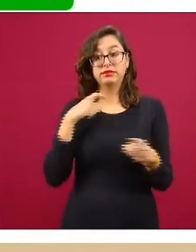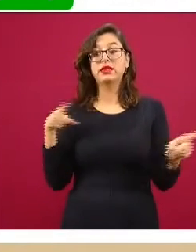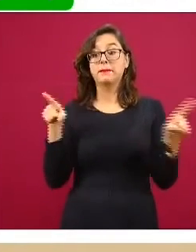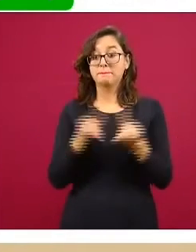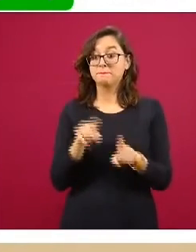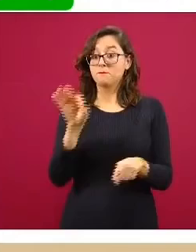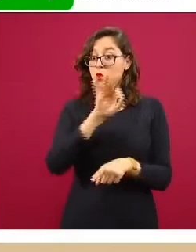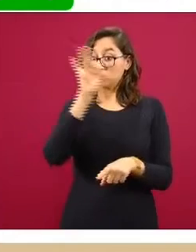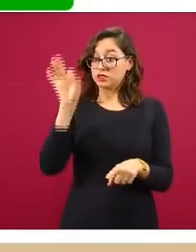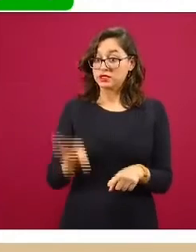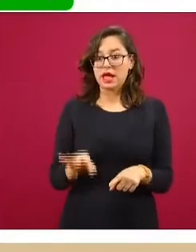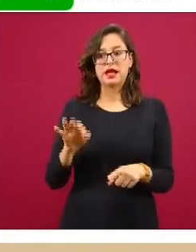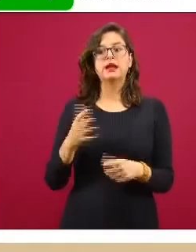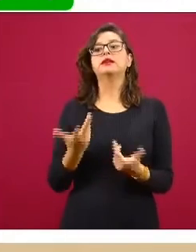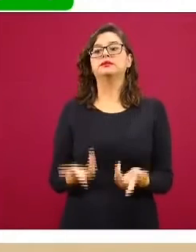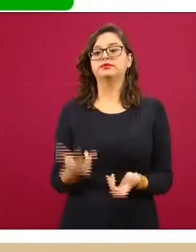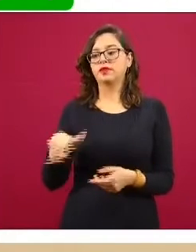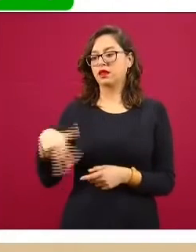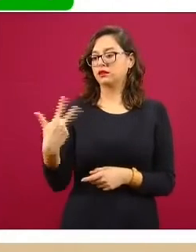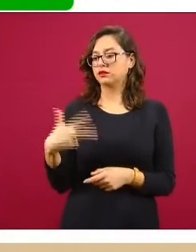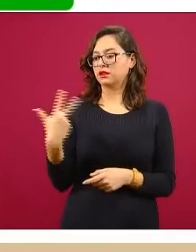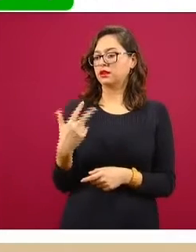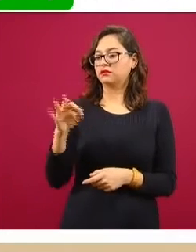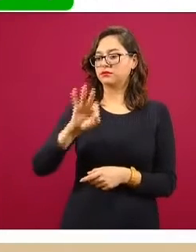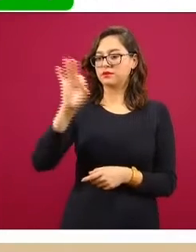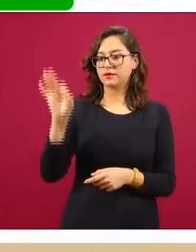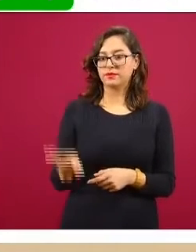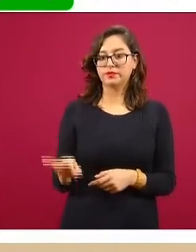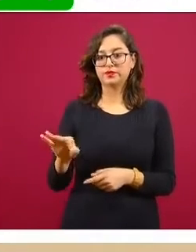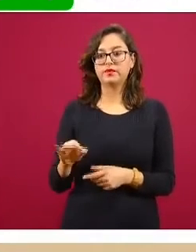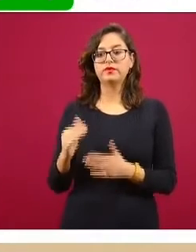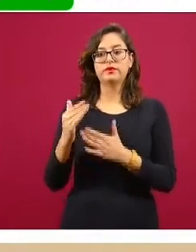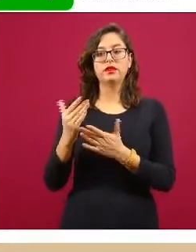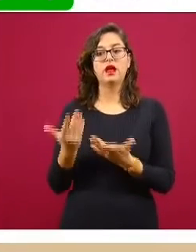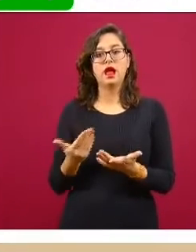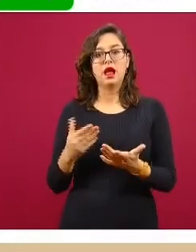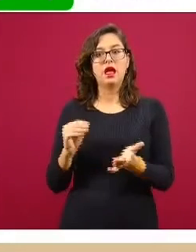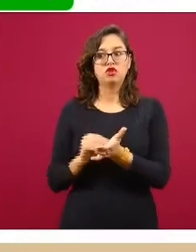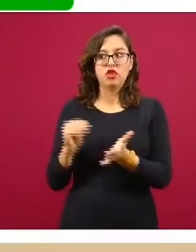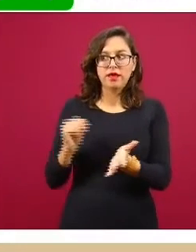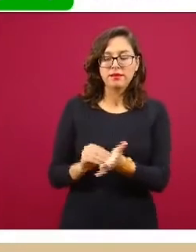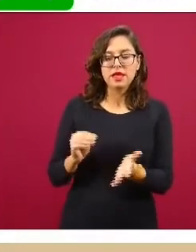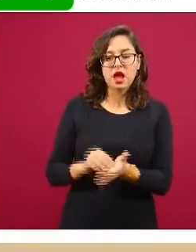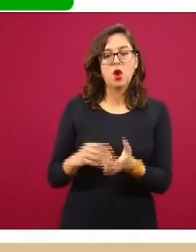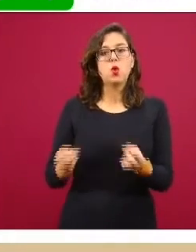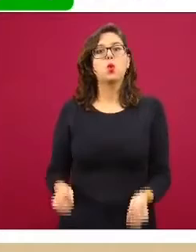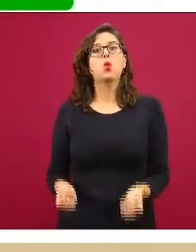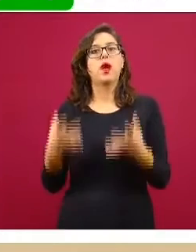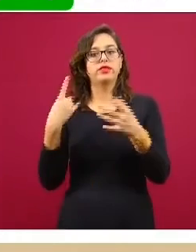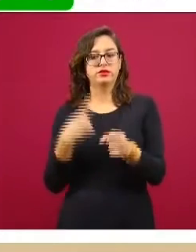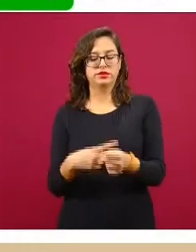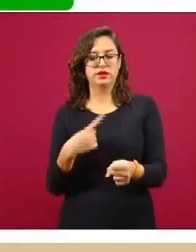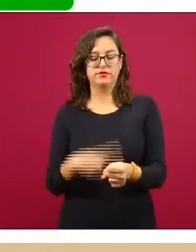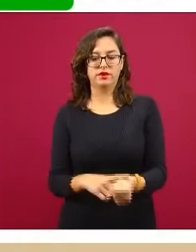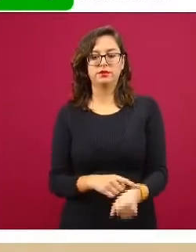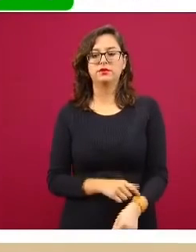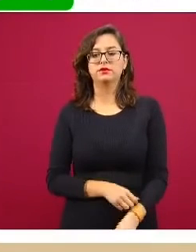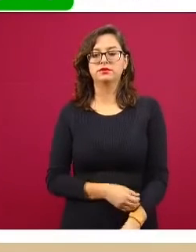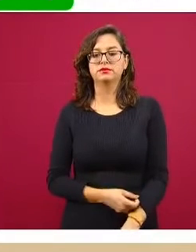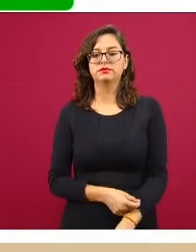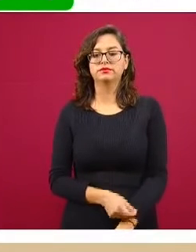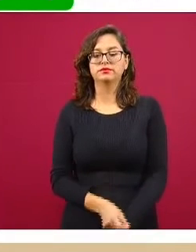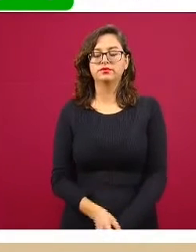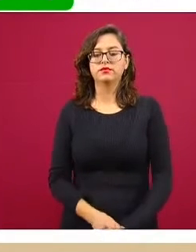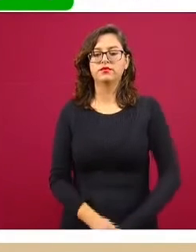señalar este porcentaje de 13%, que nos señala qué tan activa está la epidemia en estos momentos.